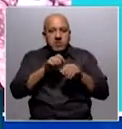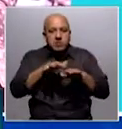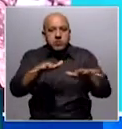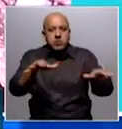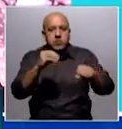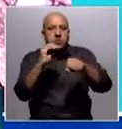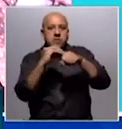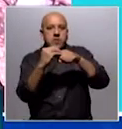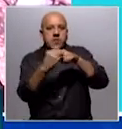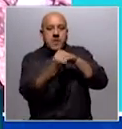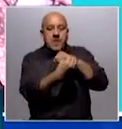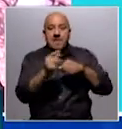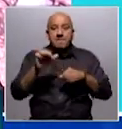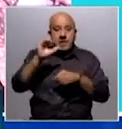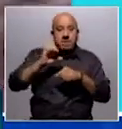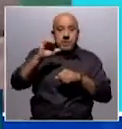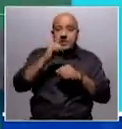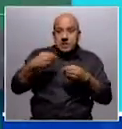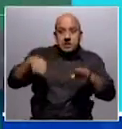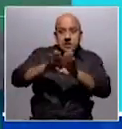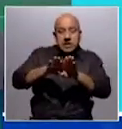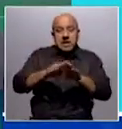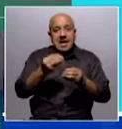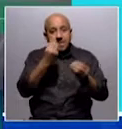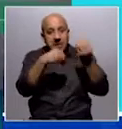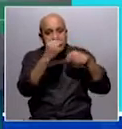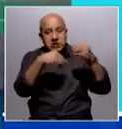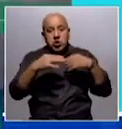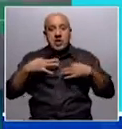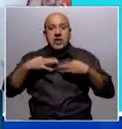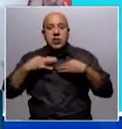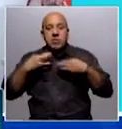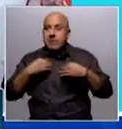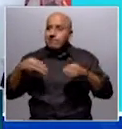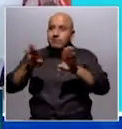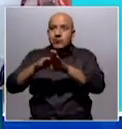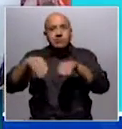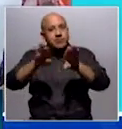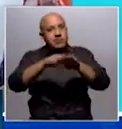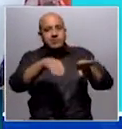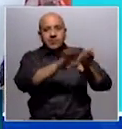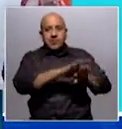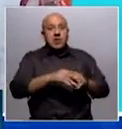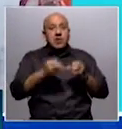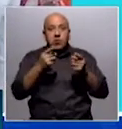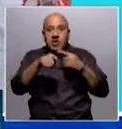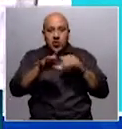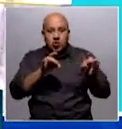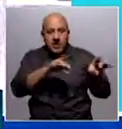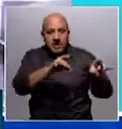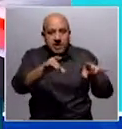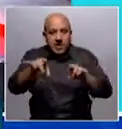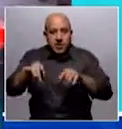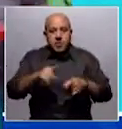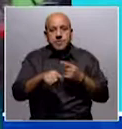que han visto cancelado sus pedidos en la rubro alimentación y textiles por ejemplo por temor a que la mercancía esté contaminada